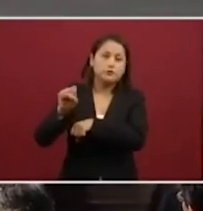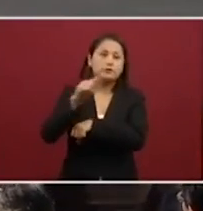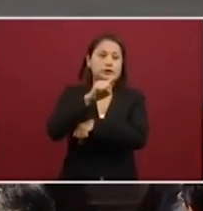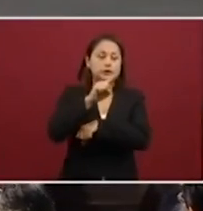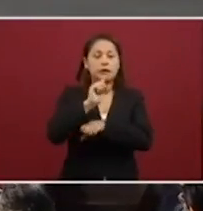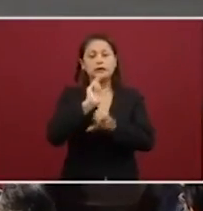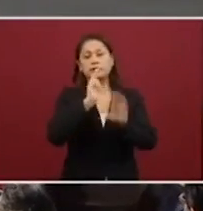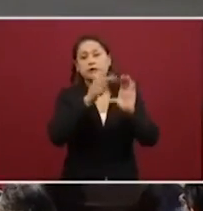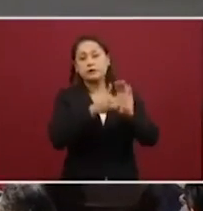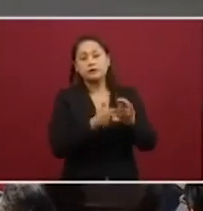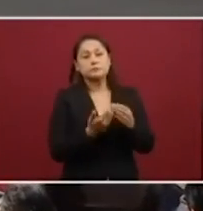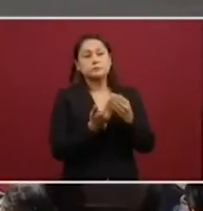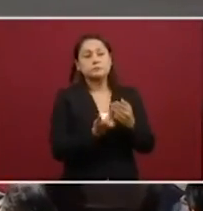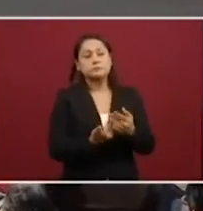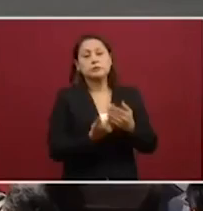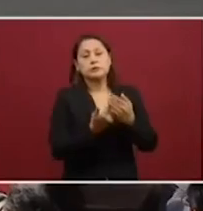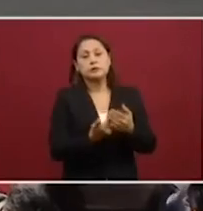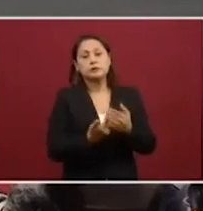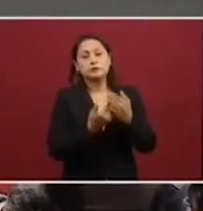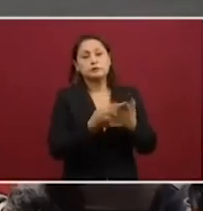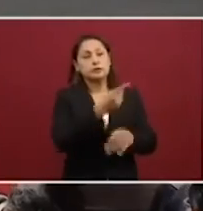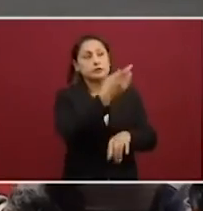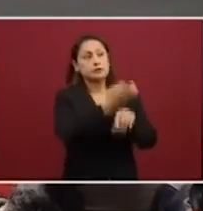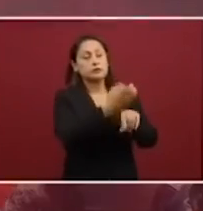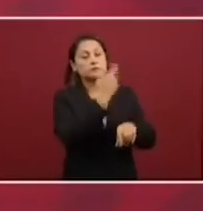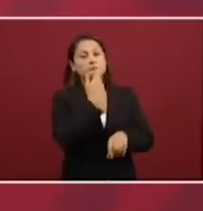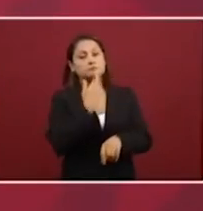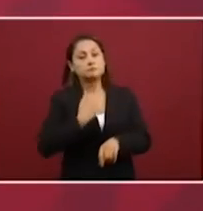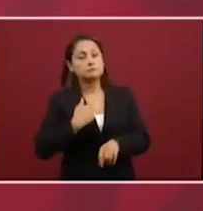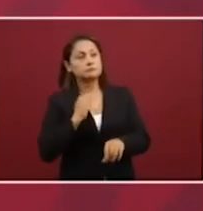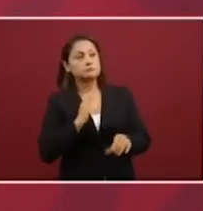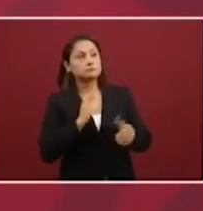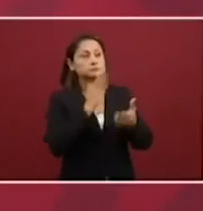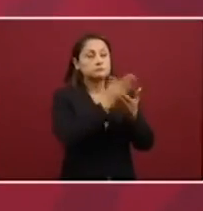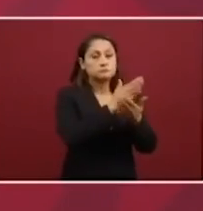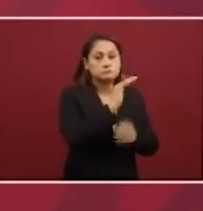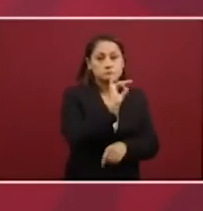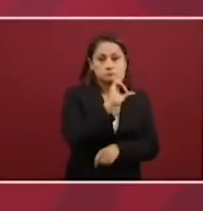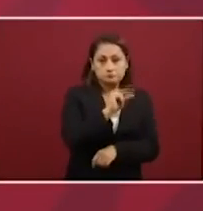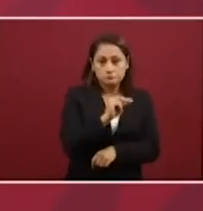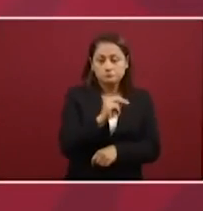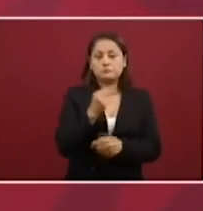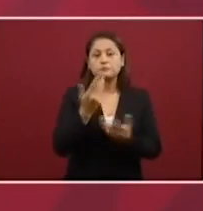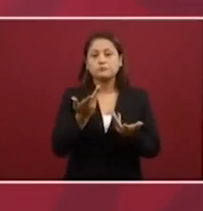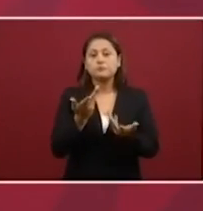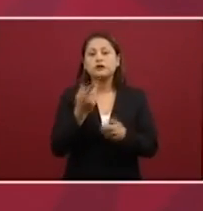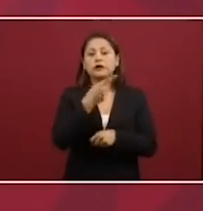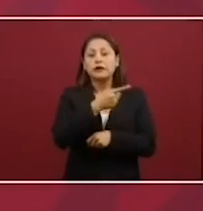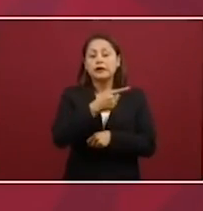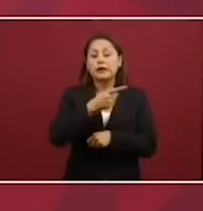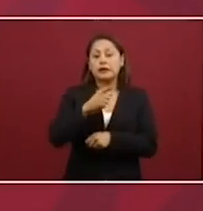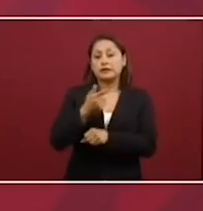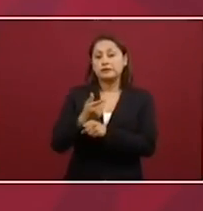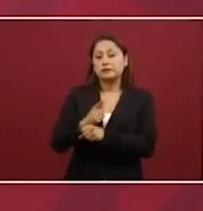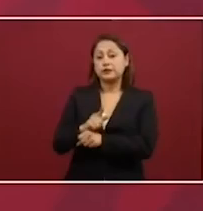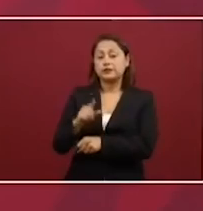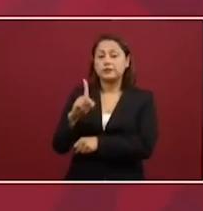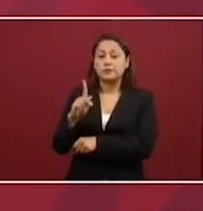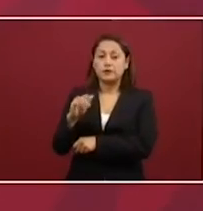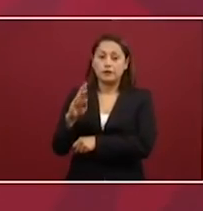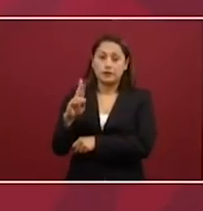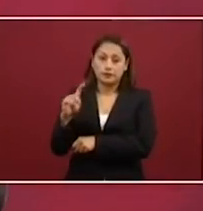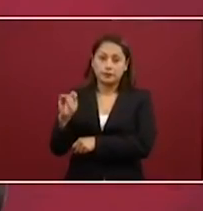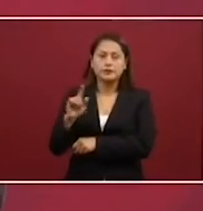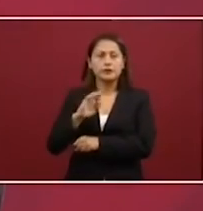cita de asilo que tiene lugar en los Estados Unidos. El licenciado Duarte ya visitó la mayor parte de